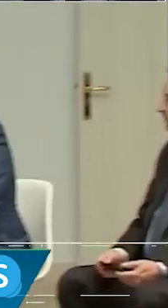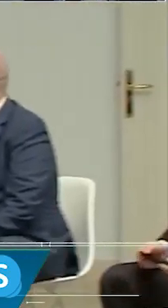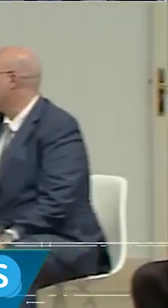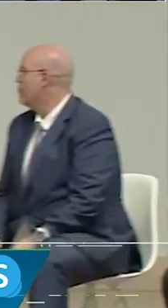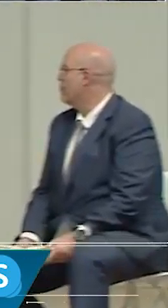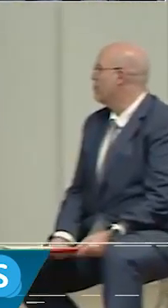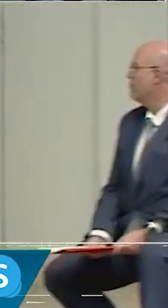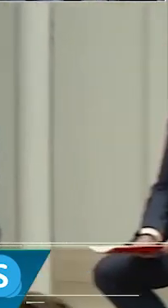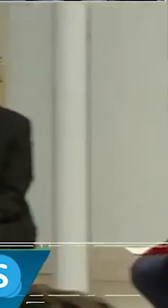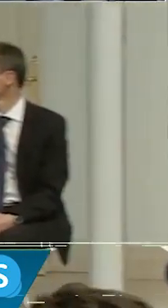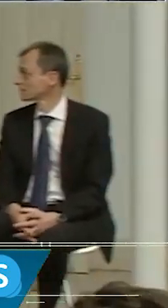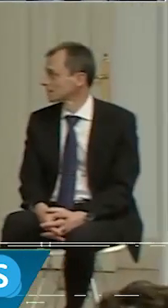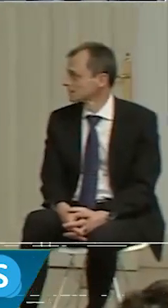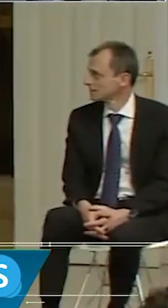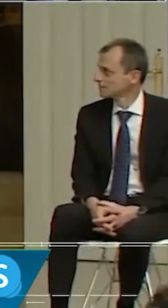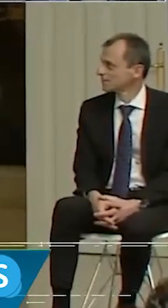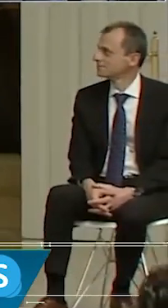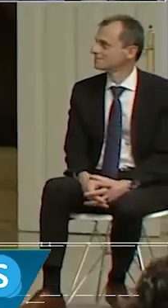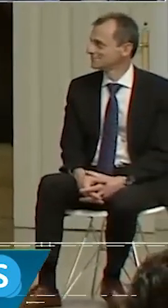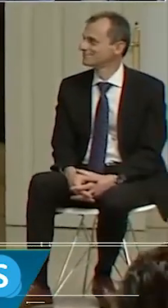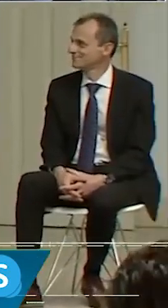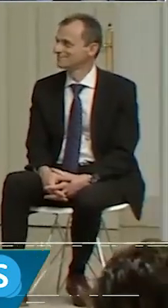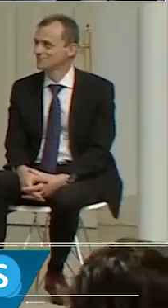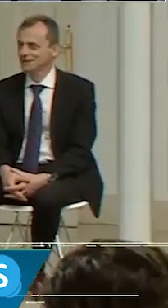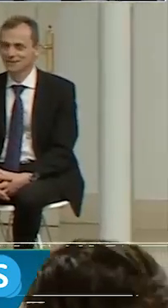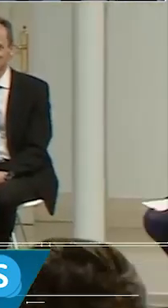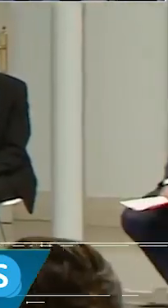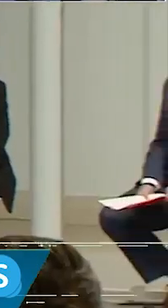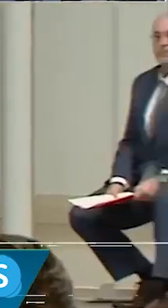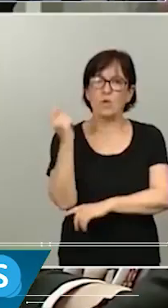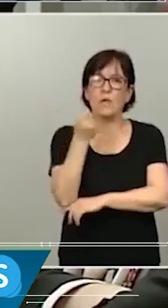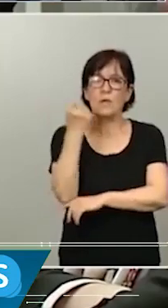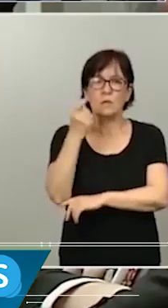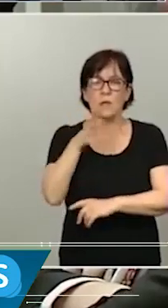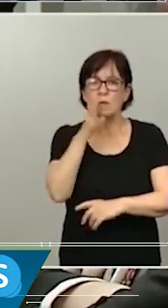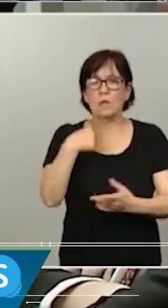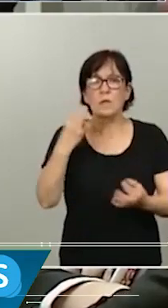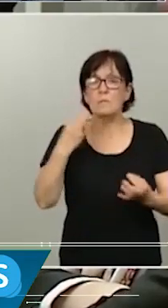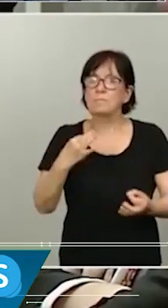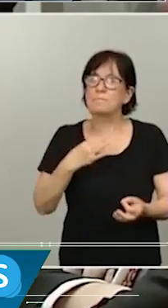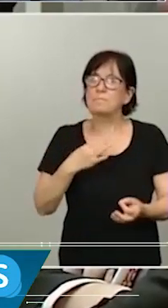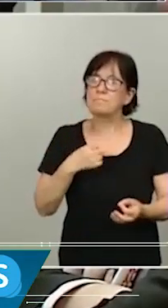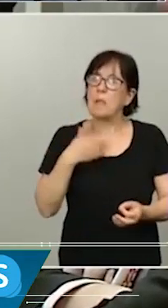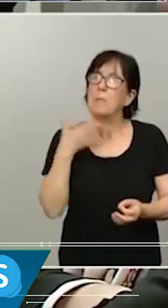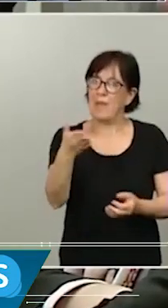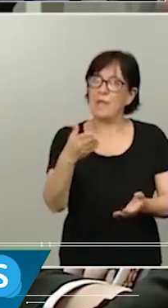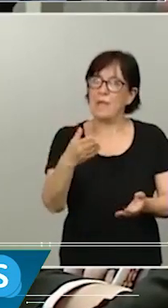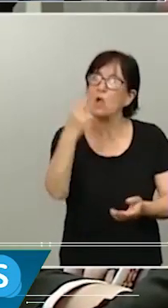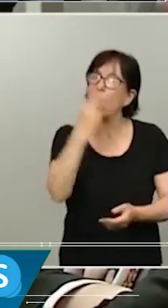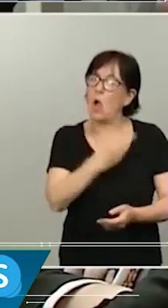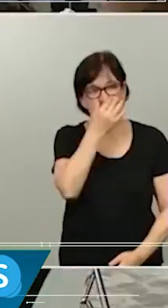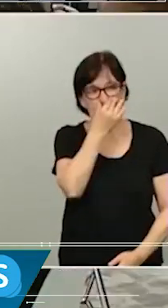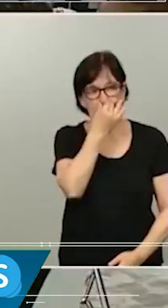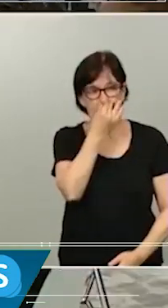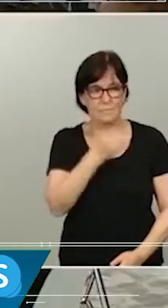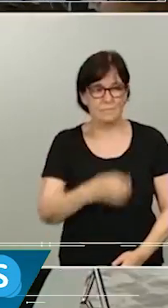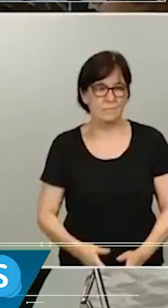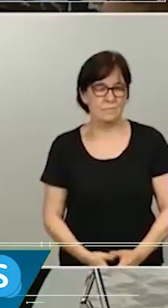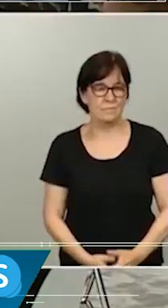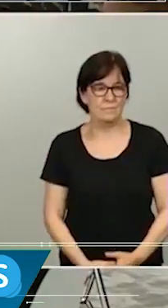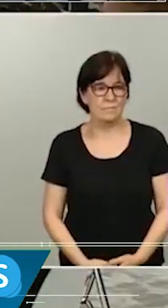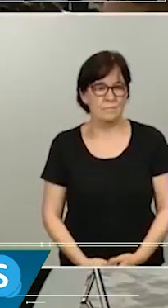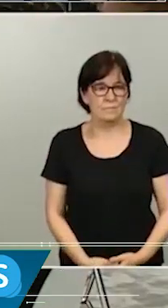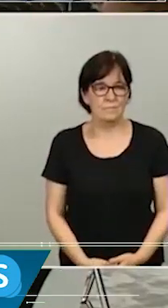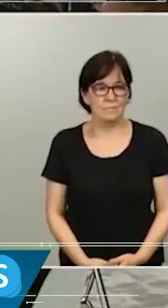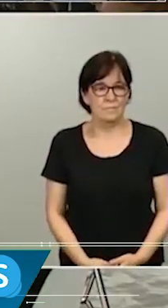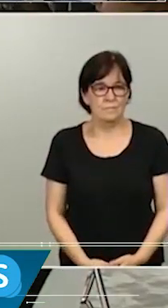tenían coronavirus sino que también contabilizan los casos probables para saber que una persona tiene corona virus